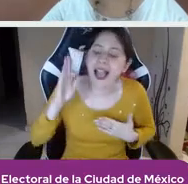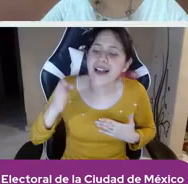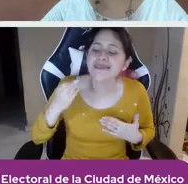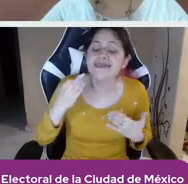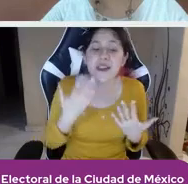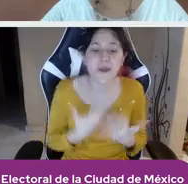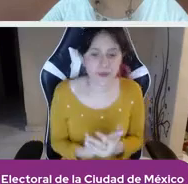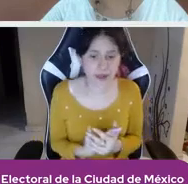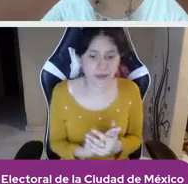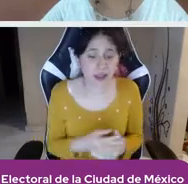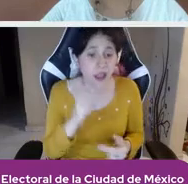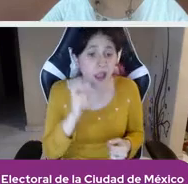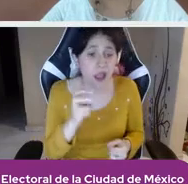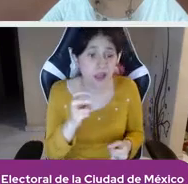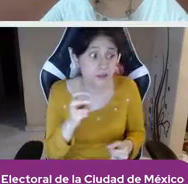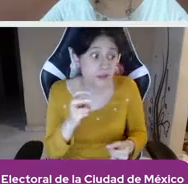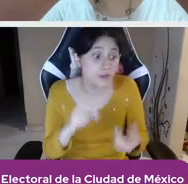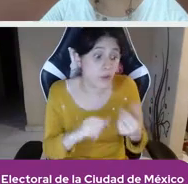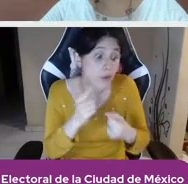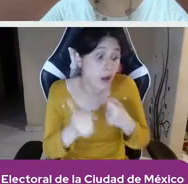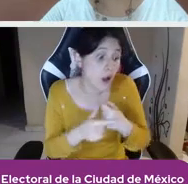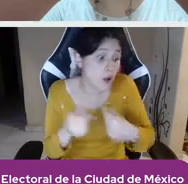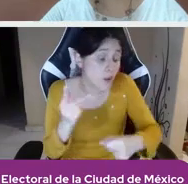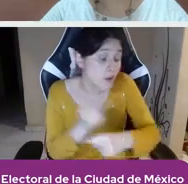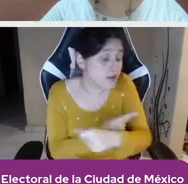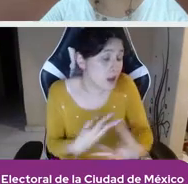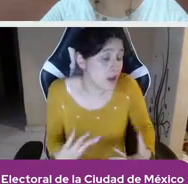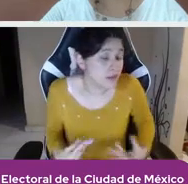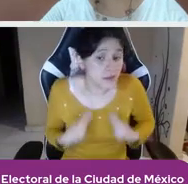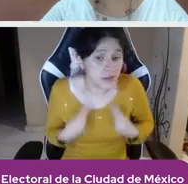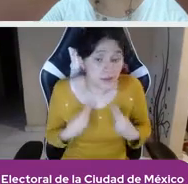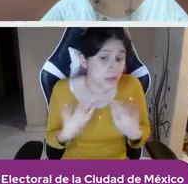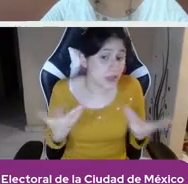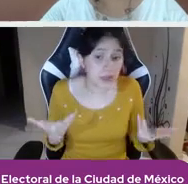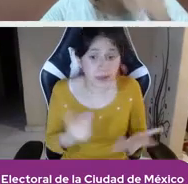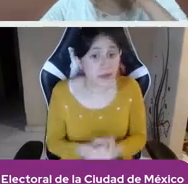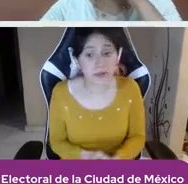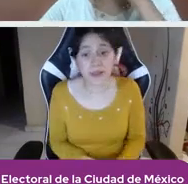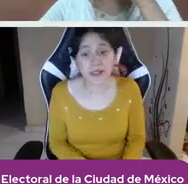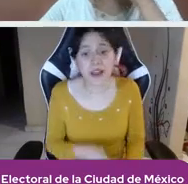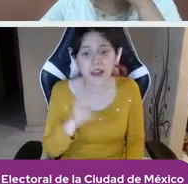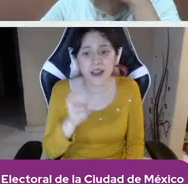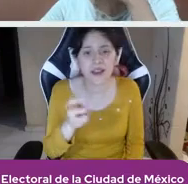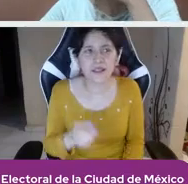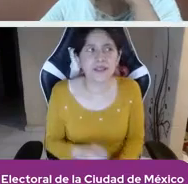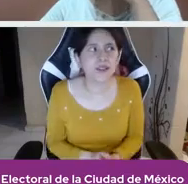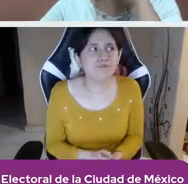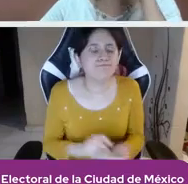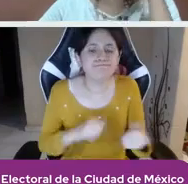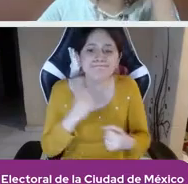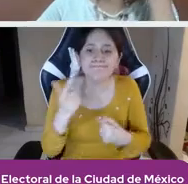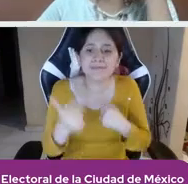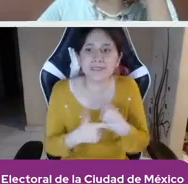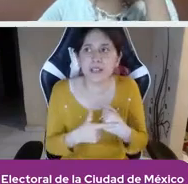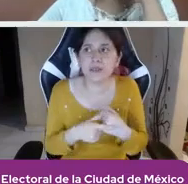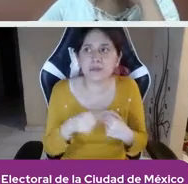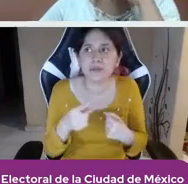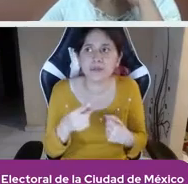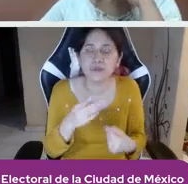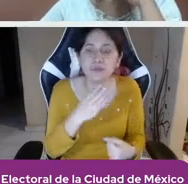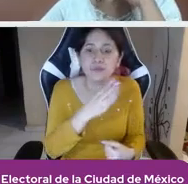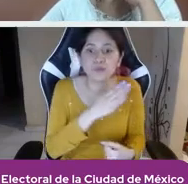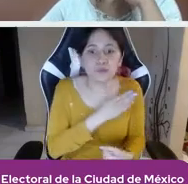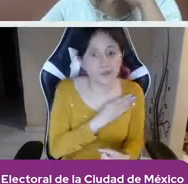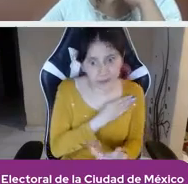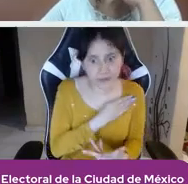vivir esto y adelante con ello. ¿Sabes? Es una fortaleza, es algo increíble que tú